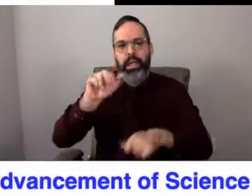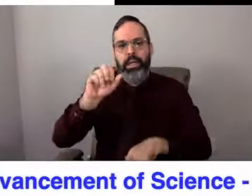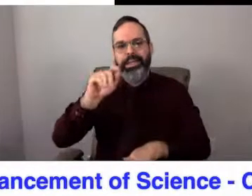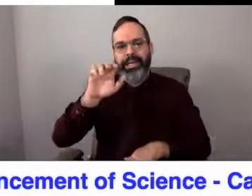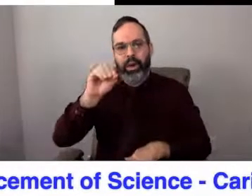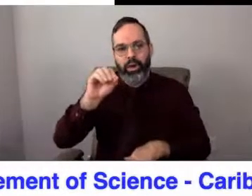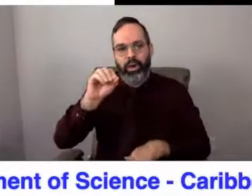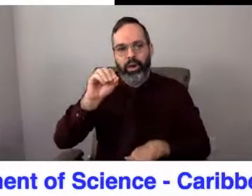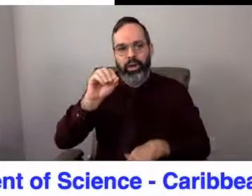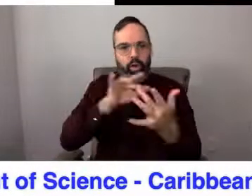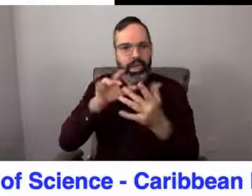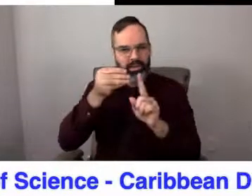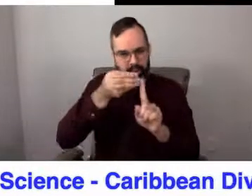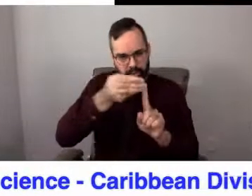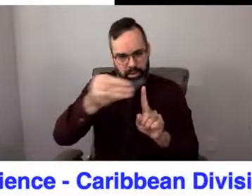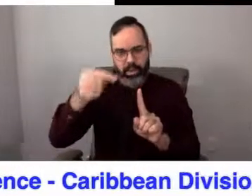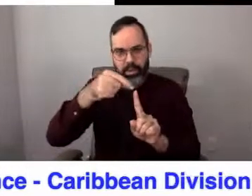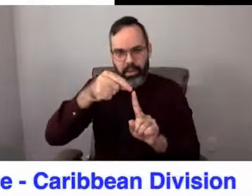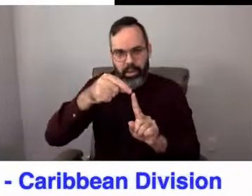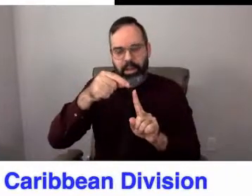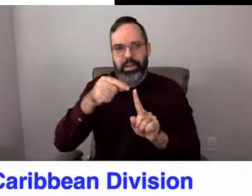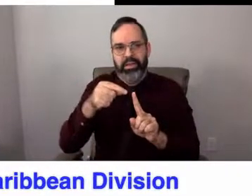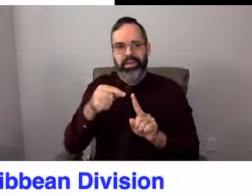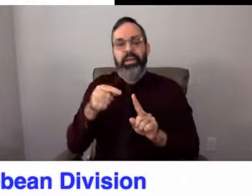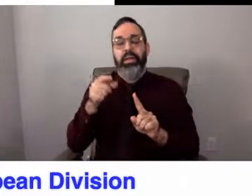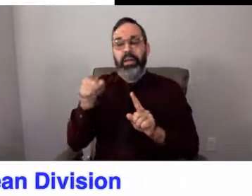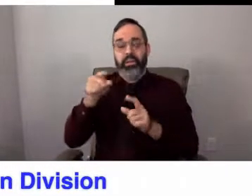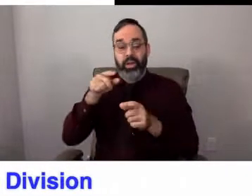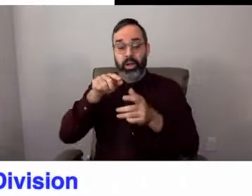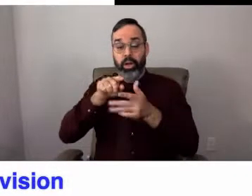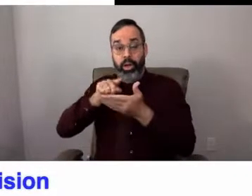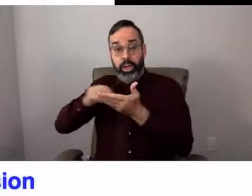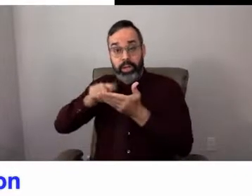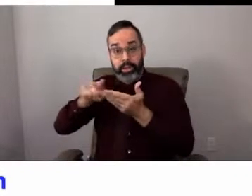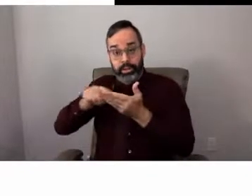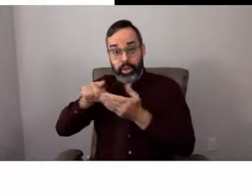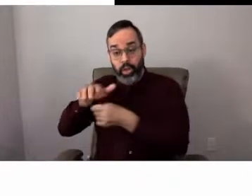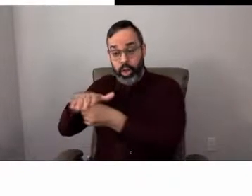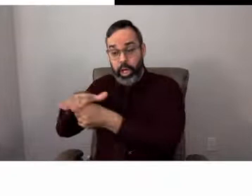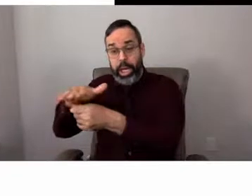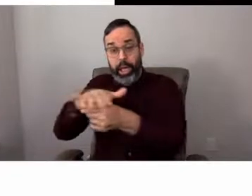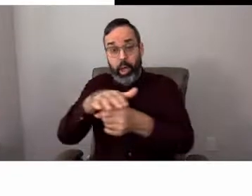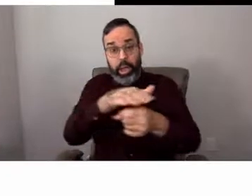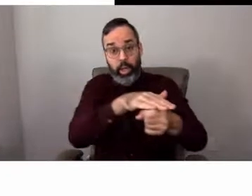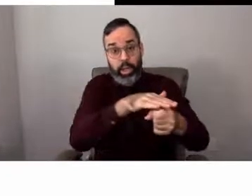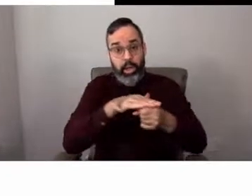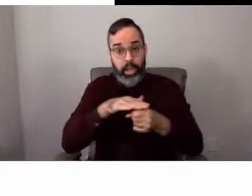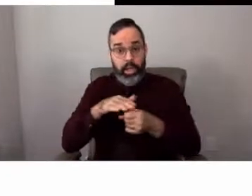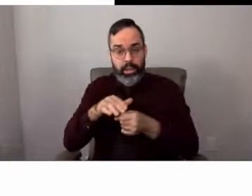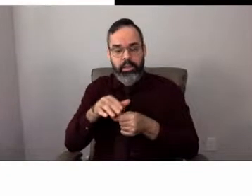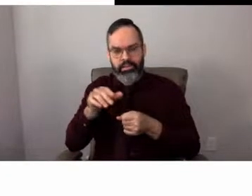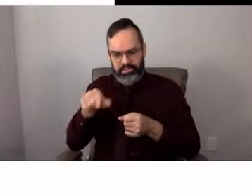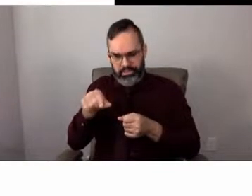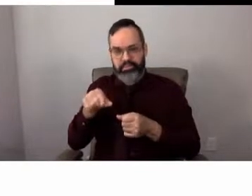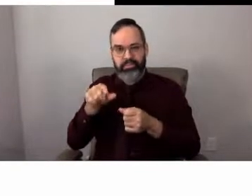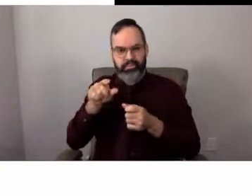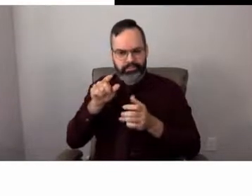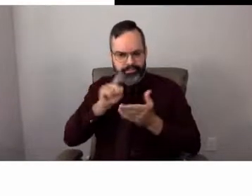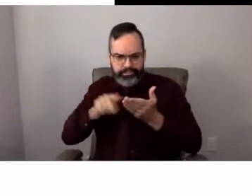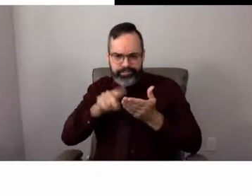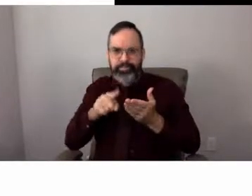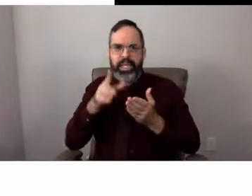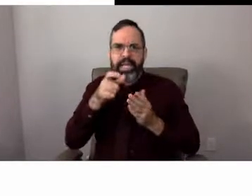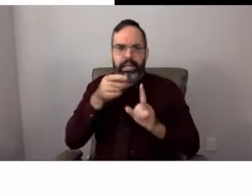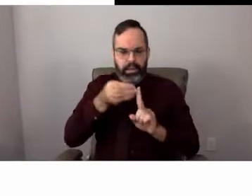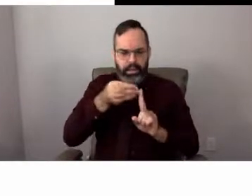realiza lo que son todas las investigaciones locales de su municipio, de los casos, hacen ese rastreo de contactos,